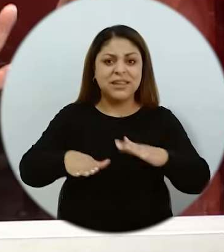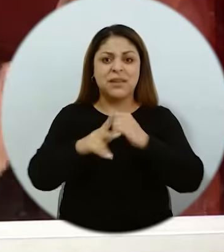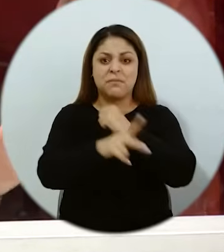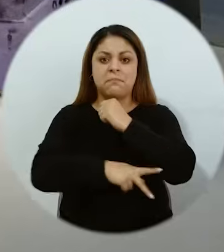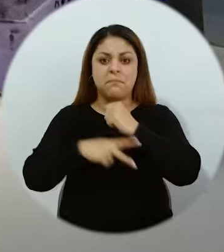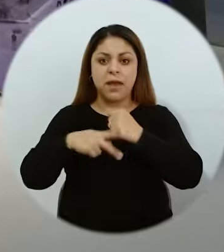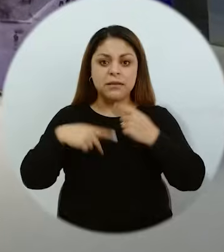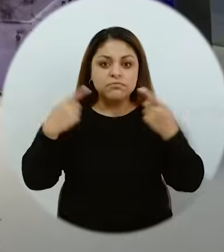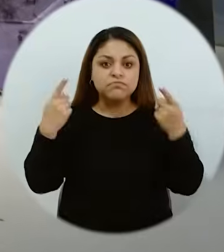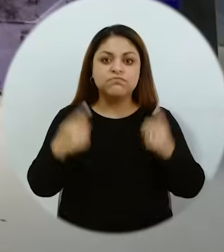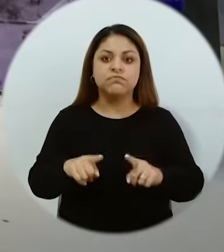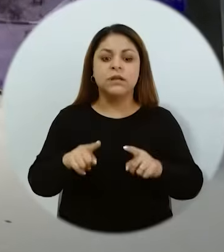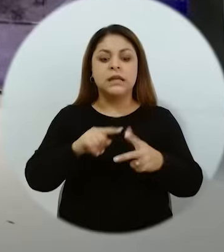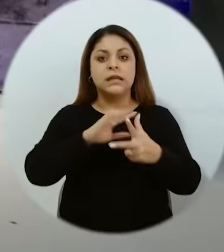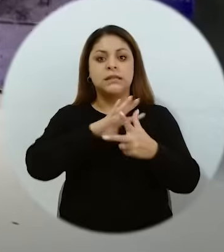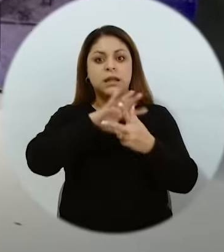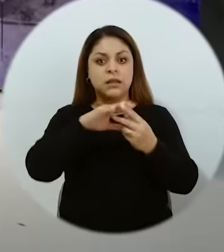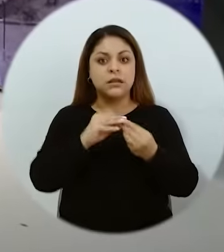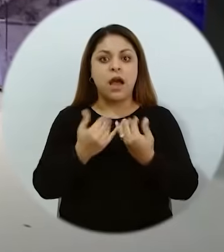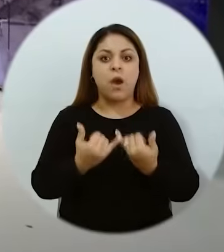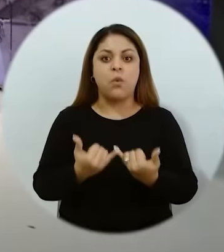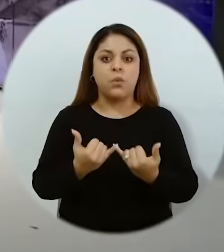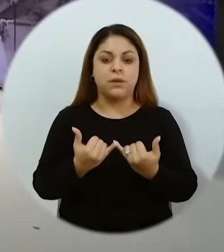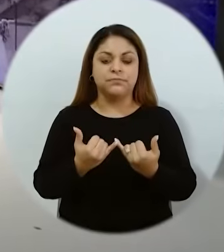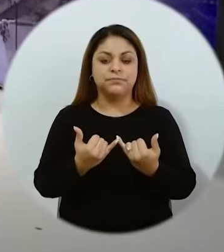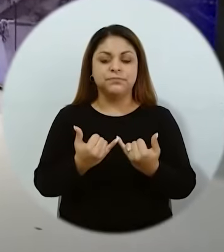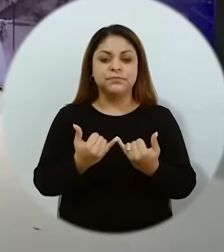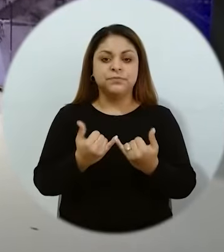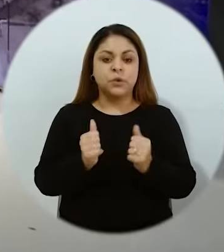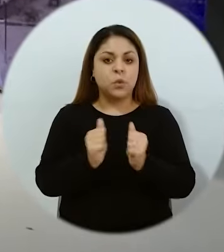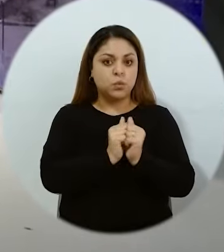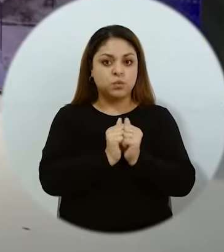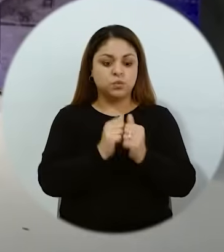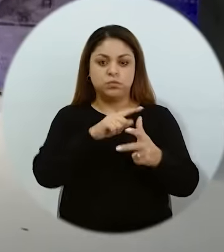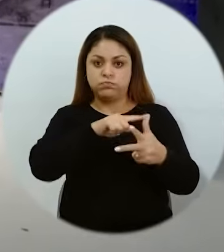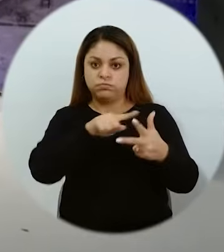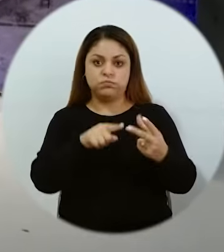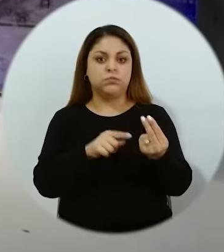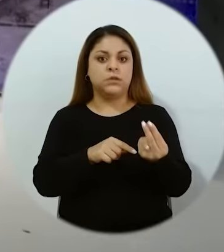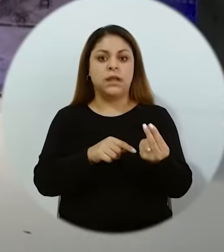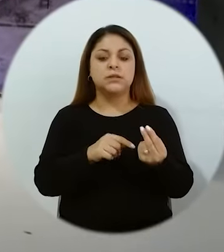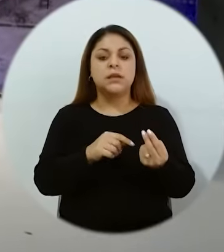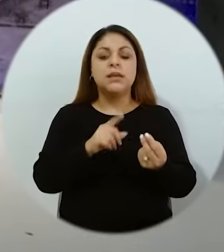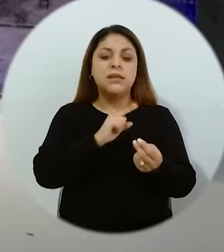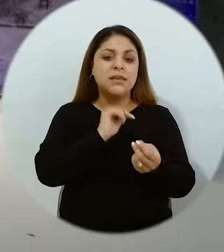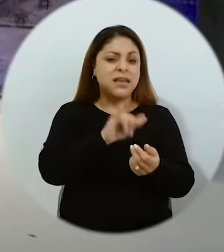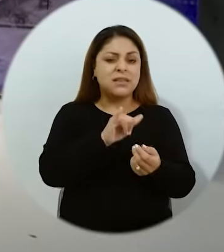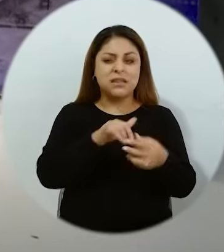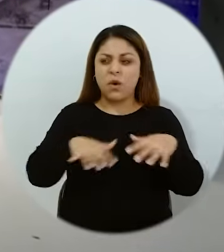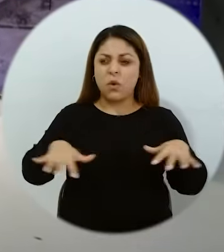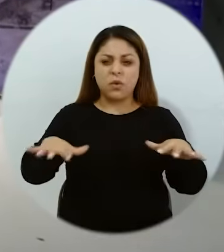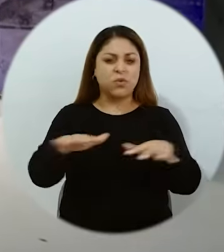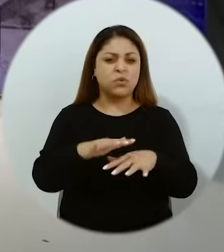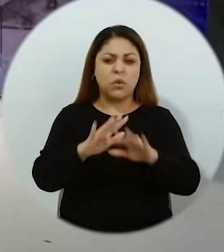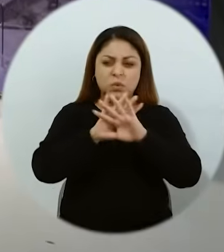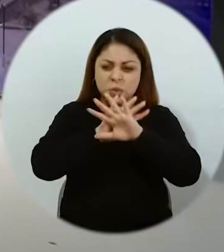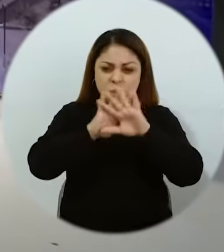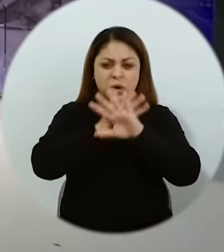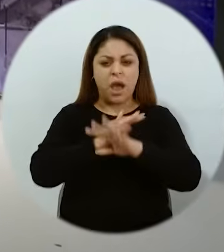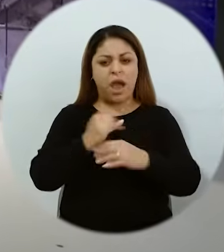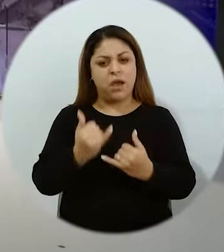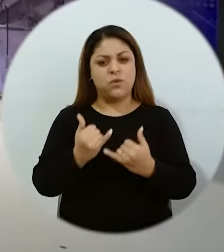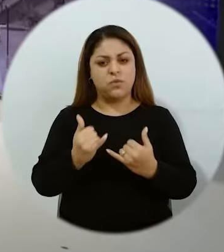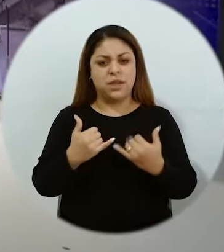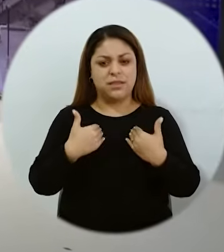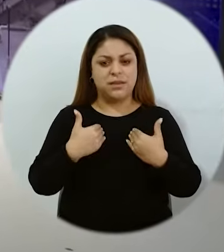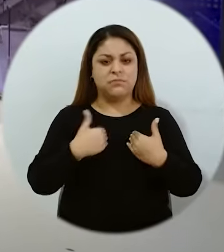historia del país y se están dando en conjunto en estos últimos años. Ese es el contexto y el entorno hostil